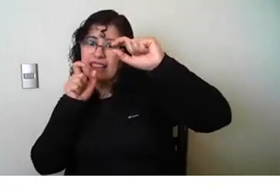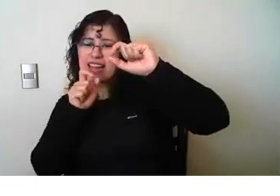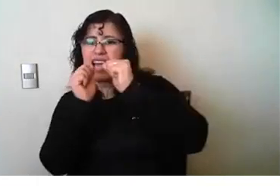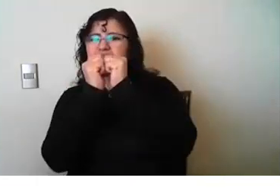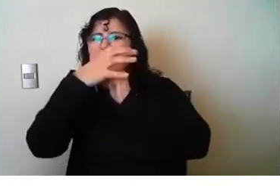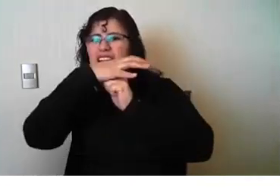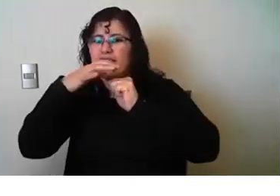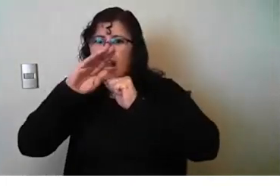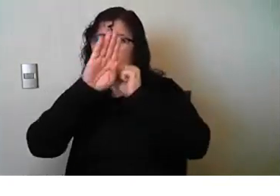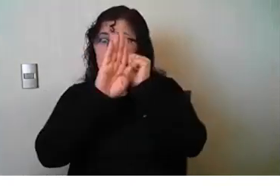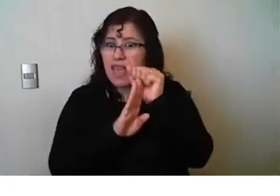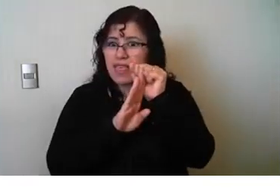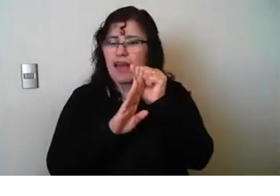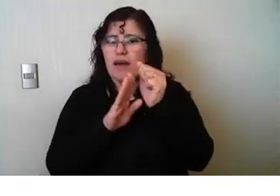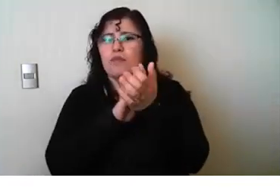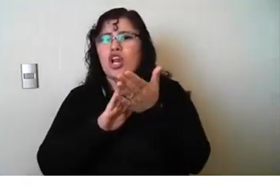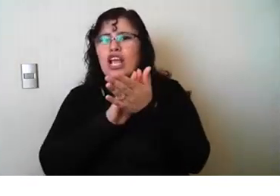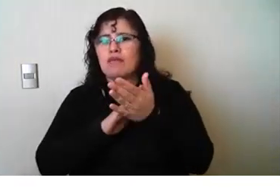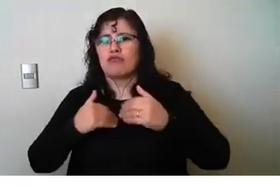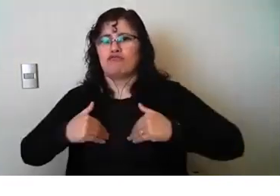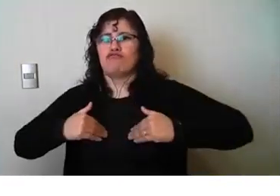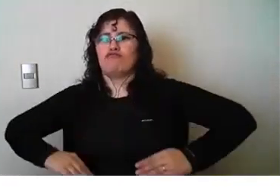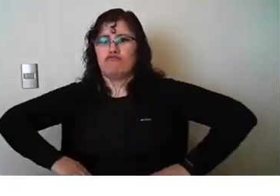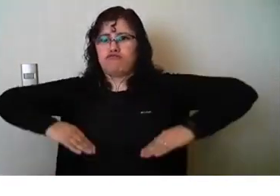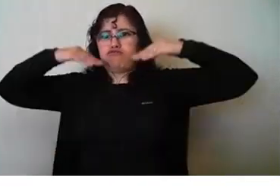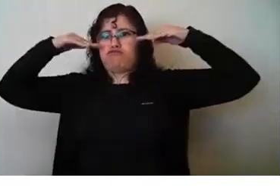superiores, incluida la cabeza.